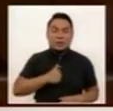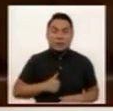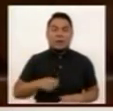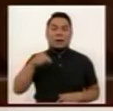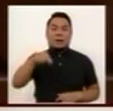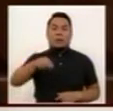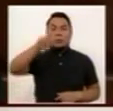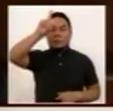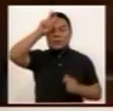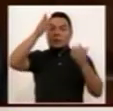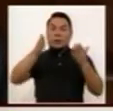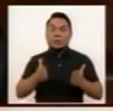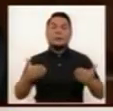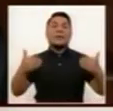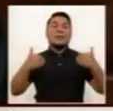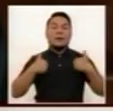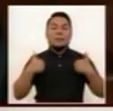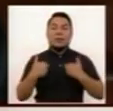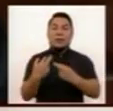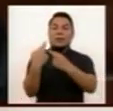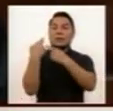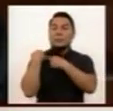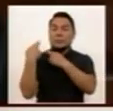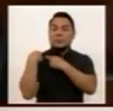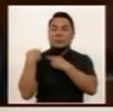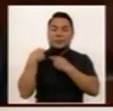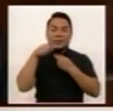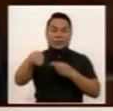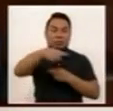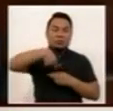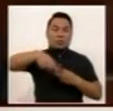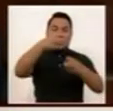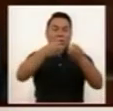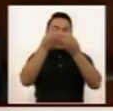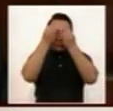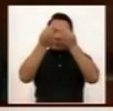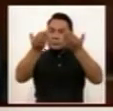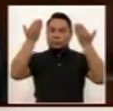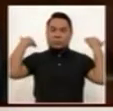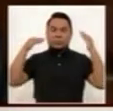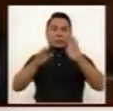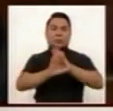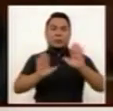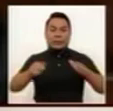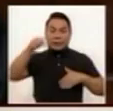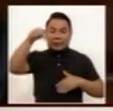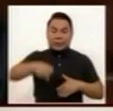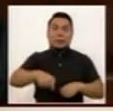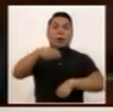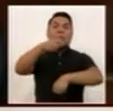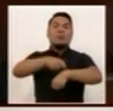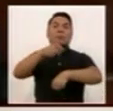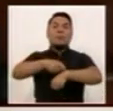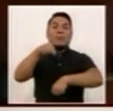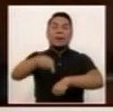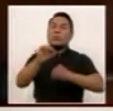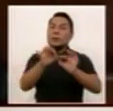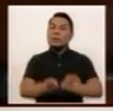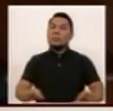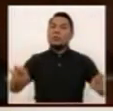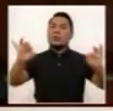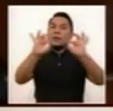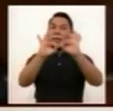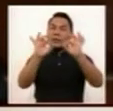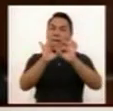la responsabilidad de dar vuelta a la página. Este debe ser el momento histórico en el